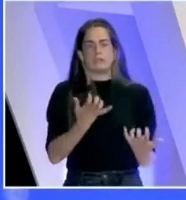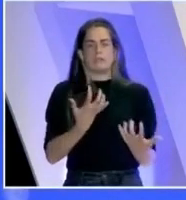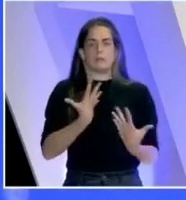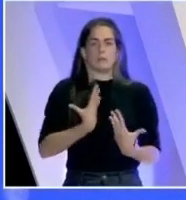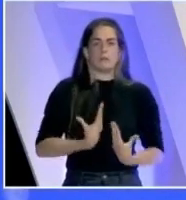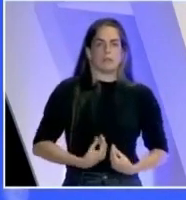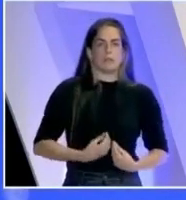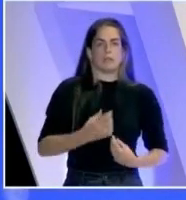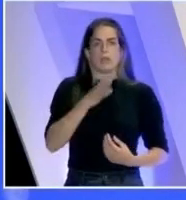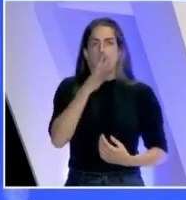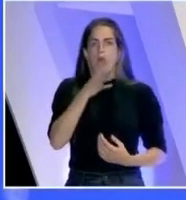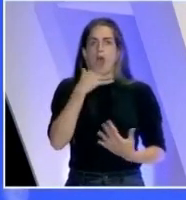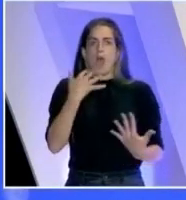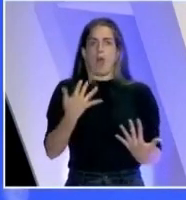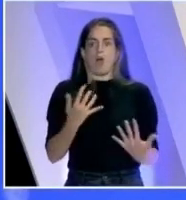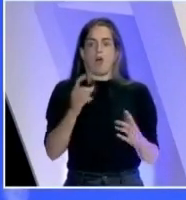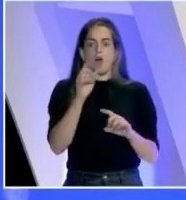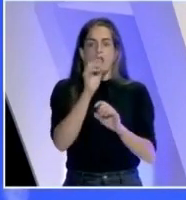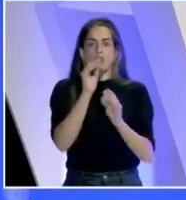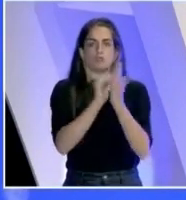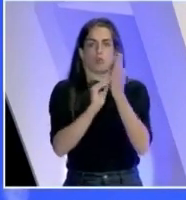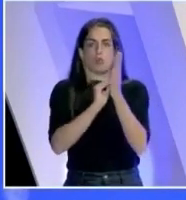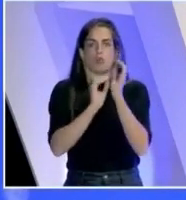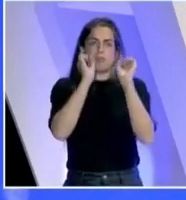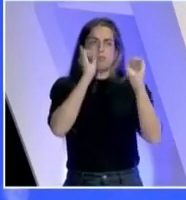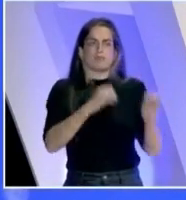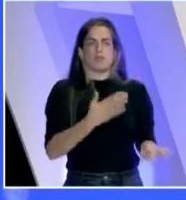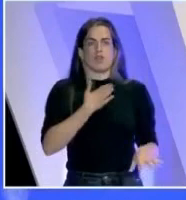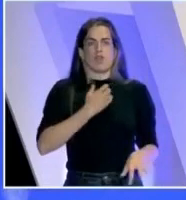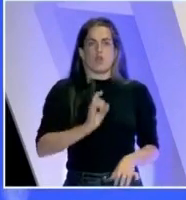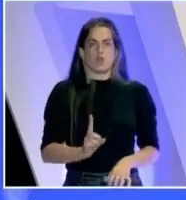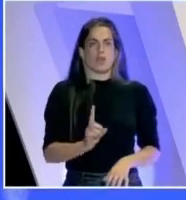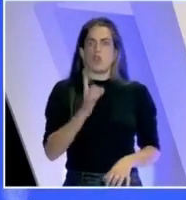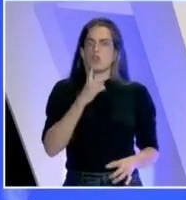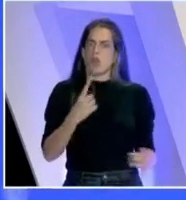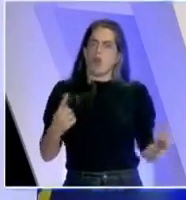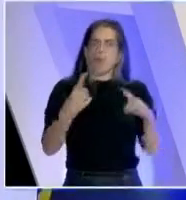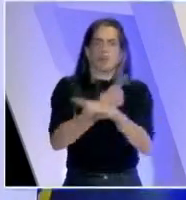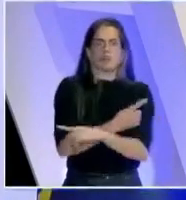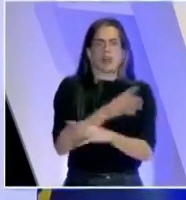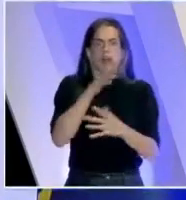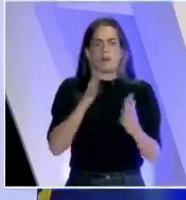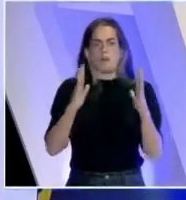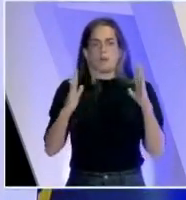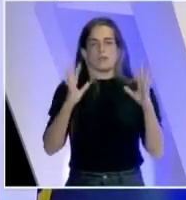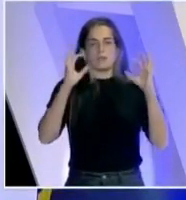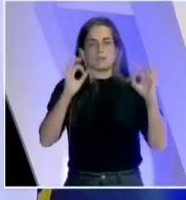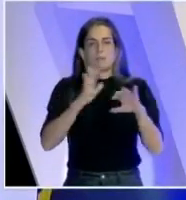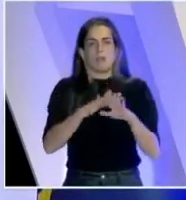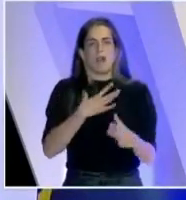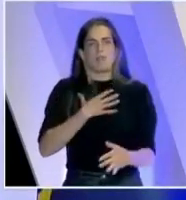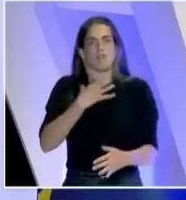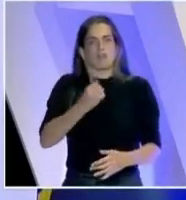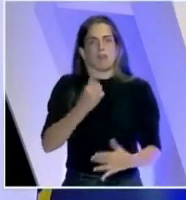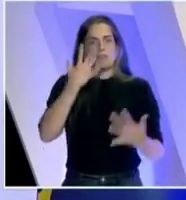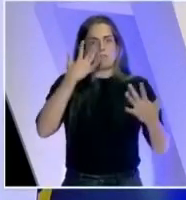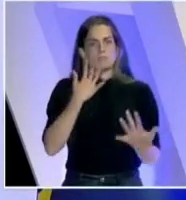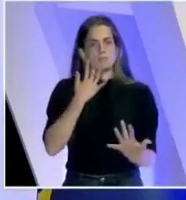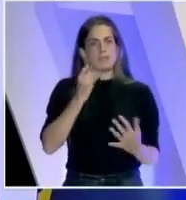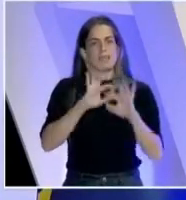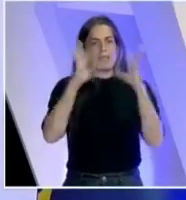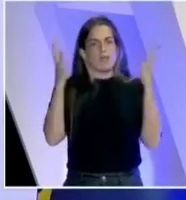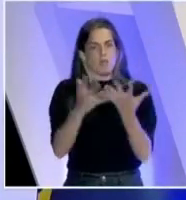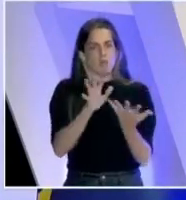ni renunciar a resolverlos. Al contrario, ahora es el momento de afrontarlos con renovado vigor. El mundo